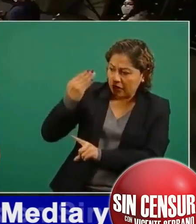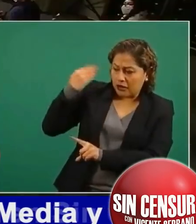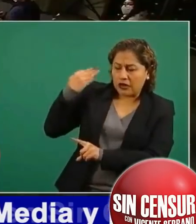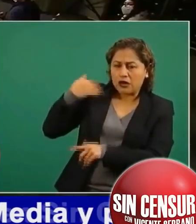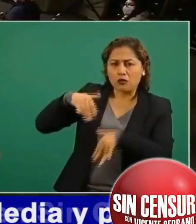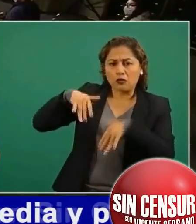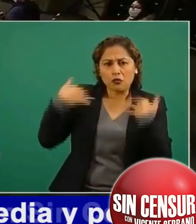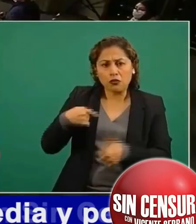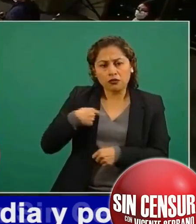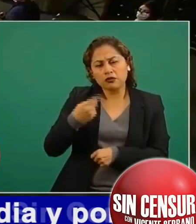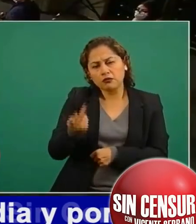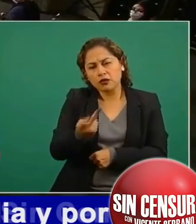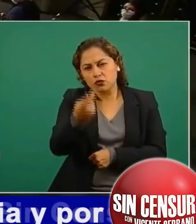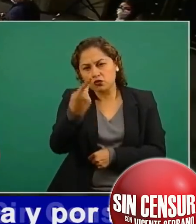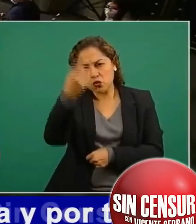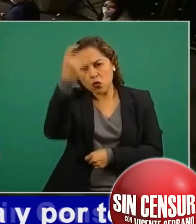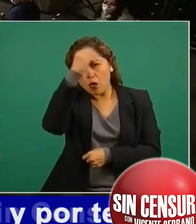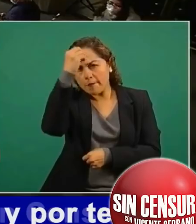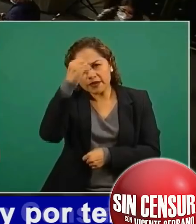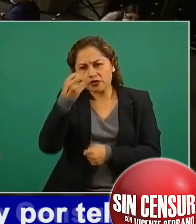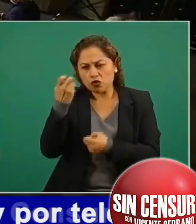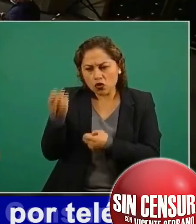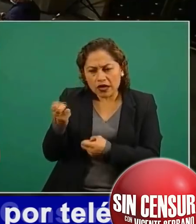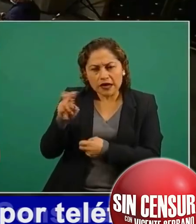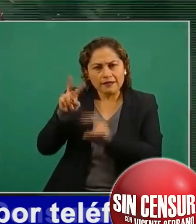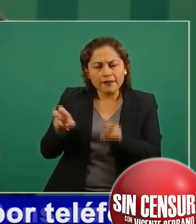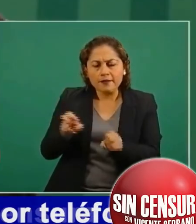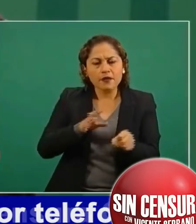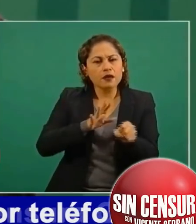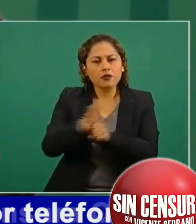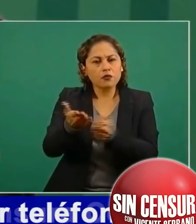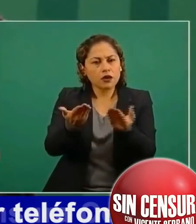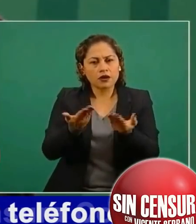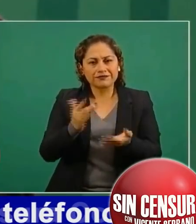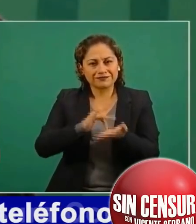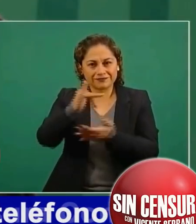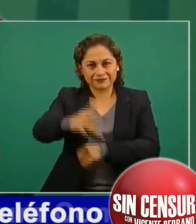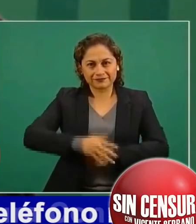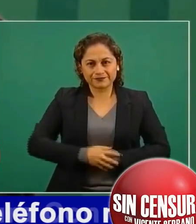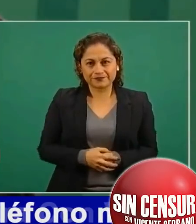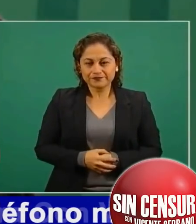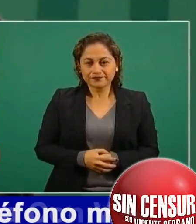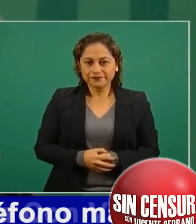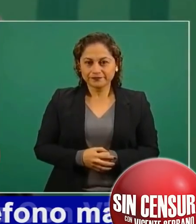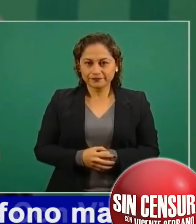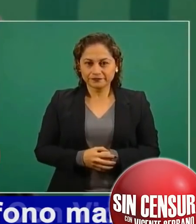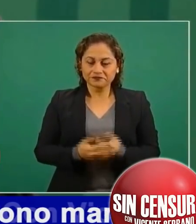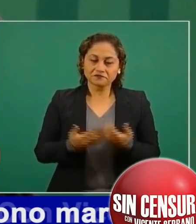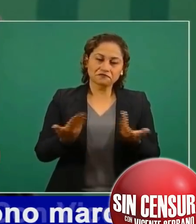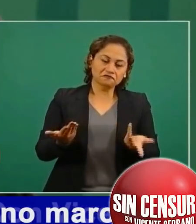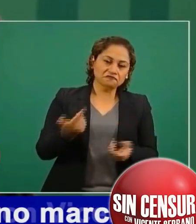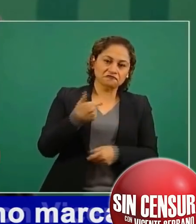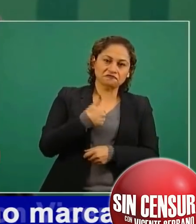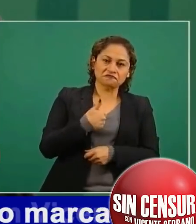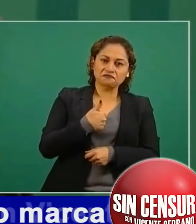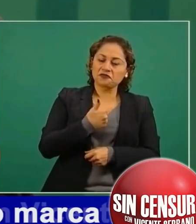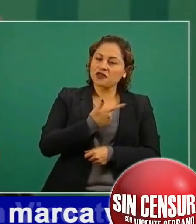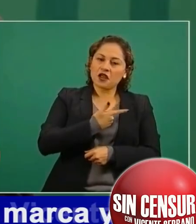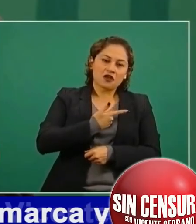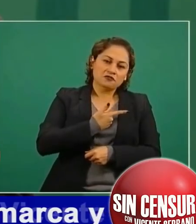Muchas gracias. Bueno, no me gusta, no estoy de acuerdo